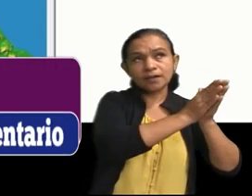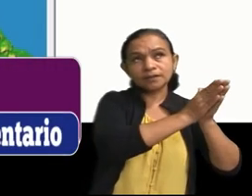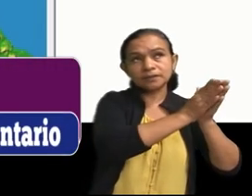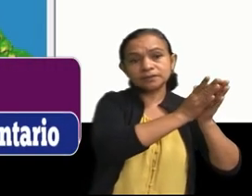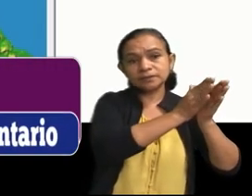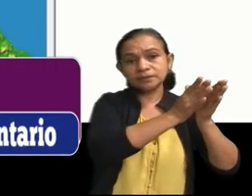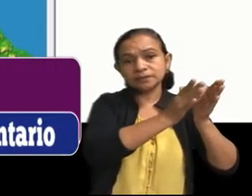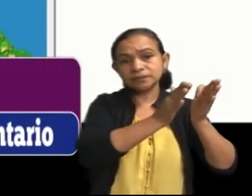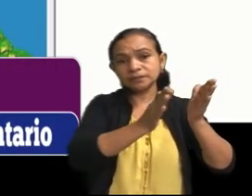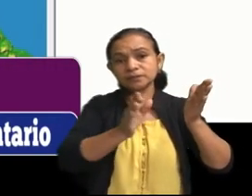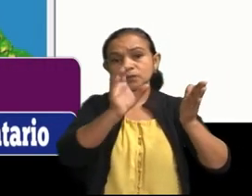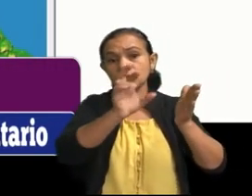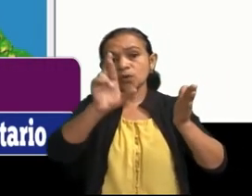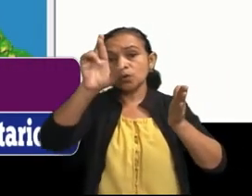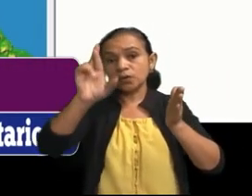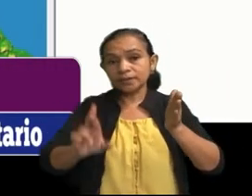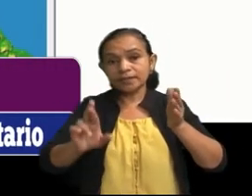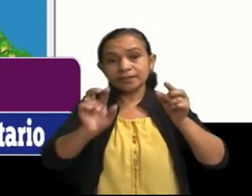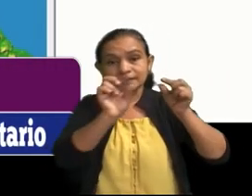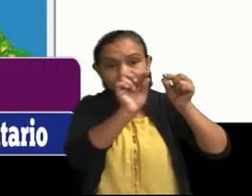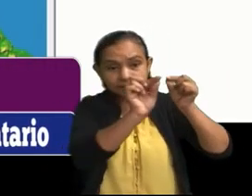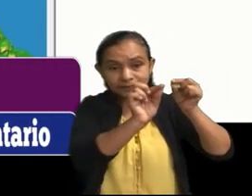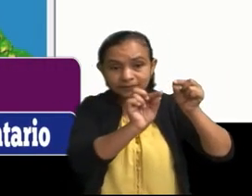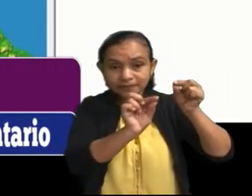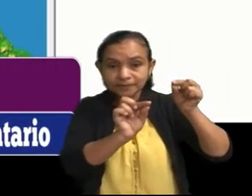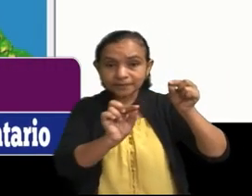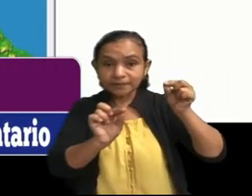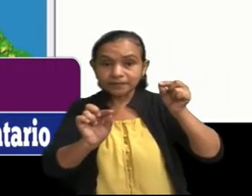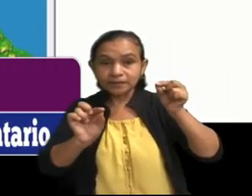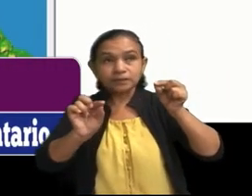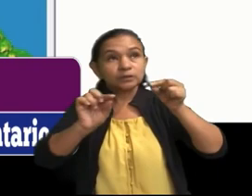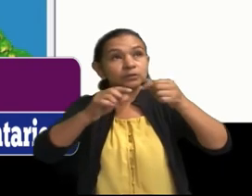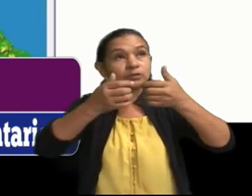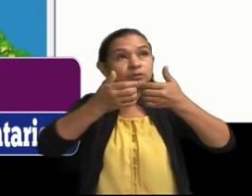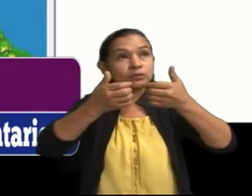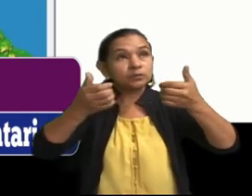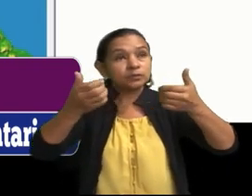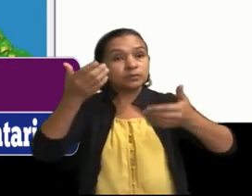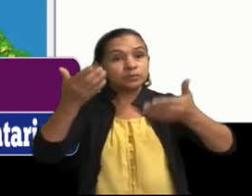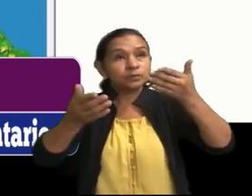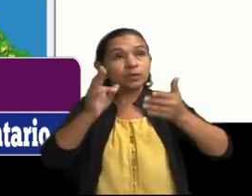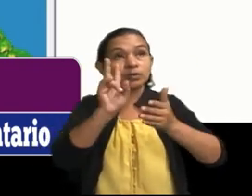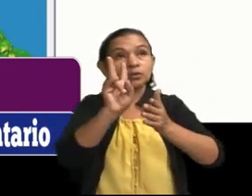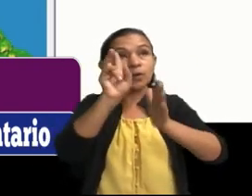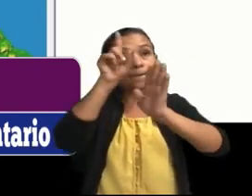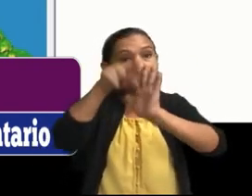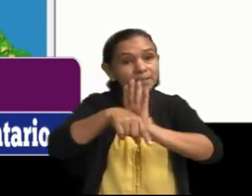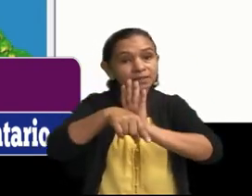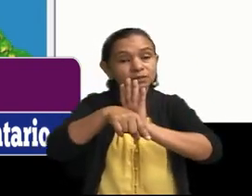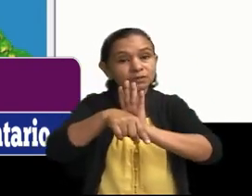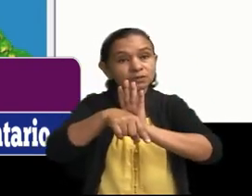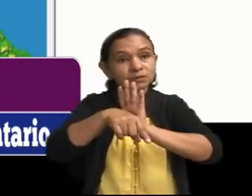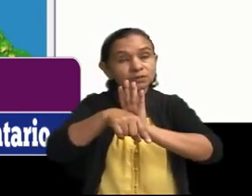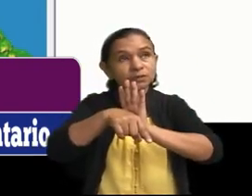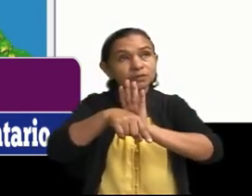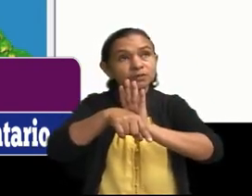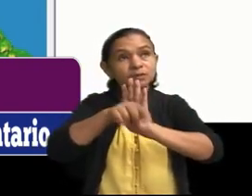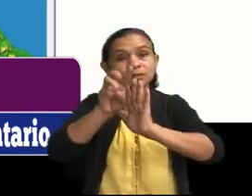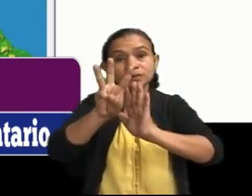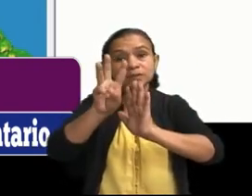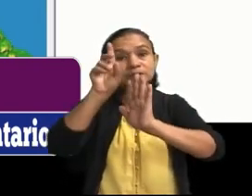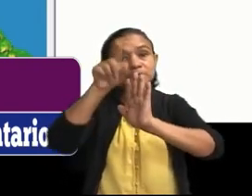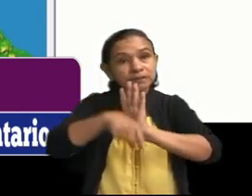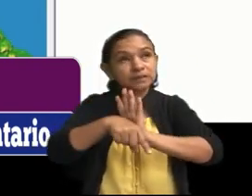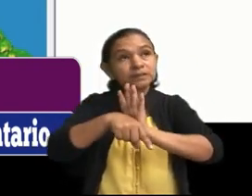hasta Costa Rica. Todo el proceso de ruptura dilata más de 3 minutos. Durante estos 3 minutos,